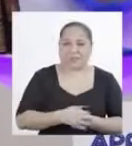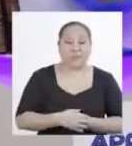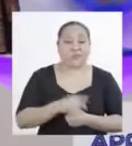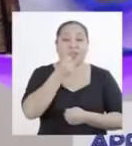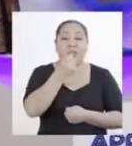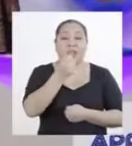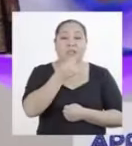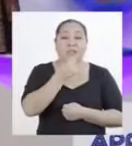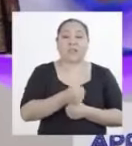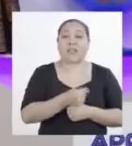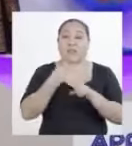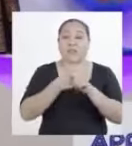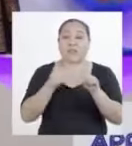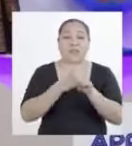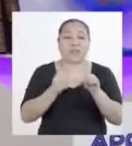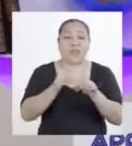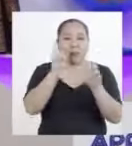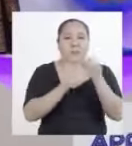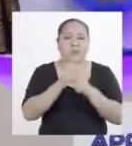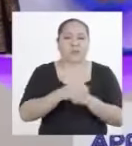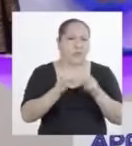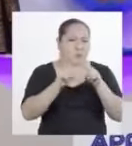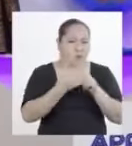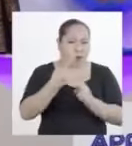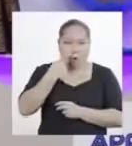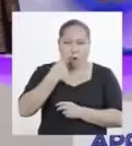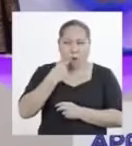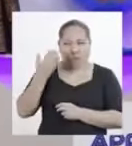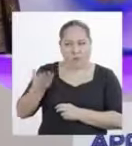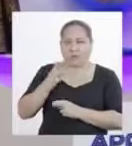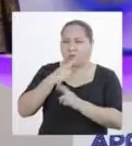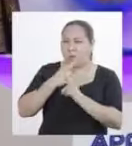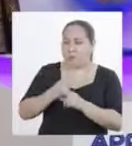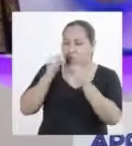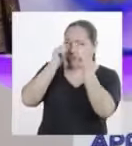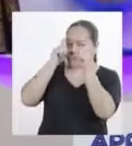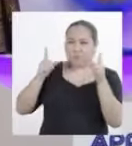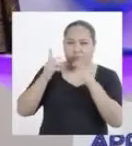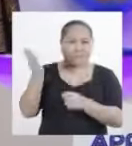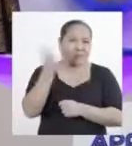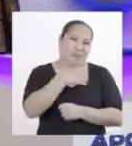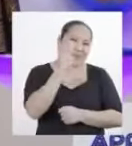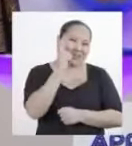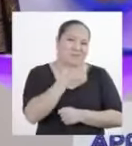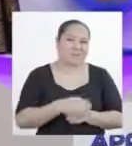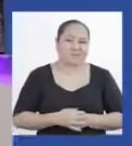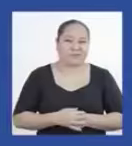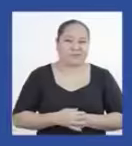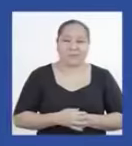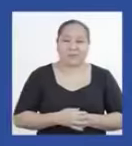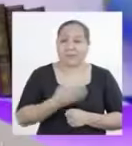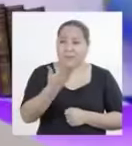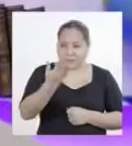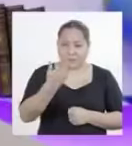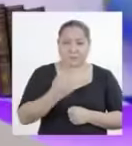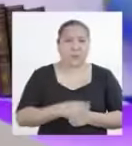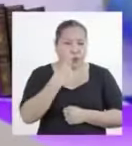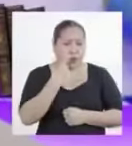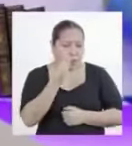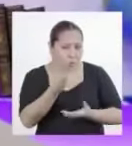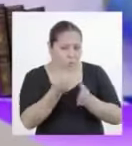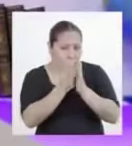verdades Tengo entrevistas a distintas personas Comenzando por un señor Cuya respuesta me sorprendió ¡Vamos a verlo! Señor,